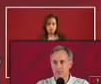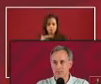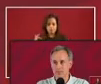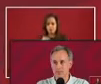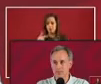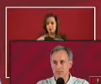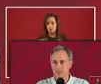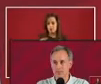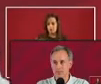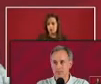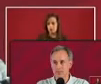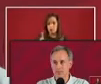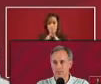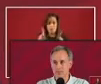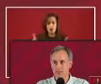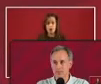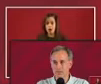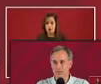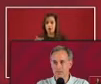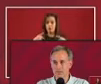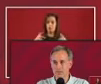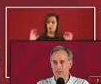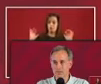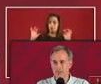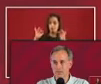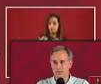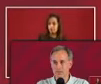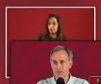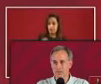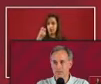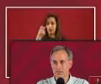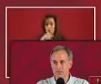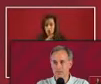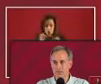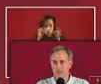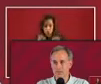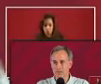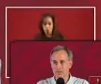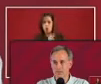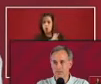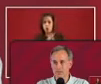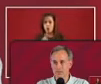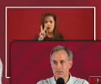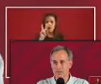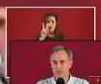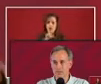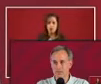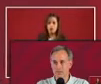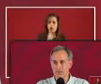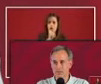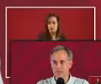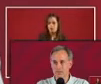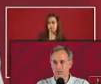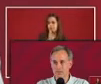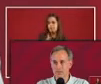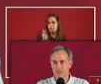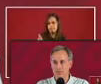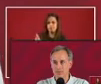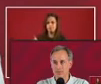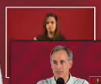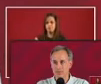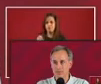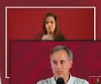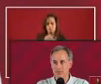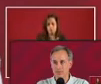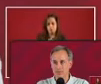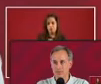plazas públicas. Estos son monitoreos formales que nos permiten medir si la gente está en casa o está en la vía pública. Y